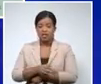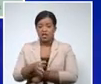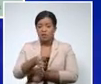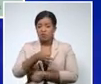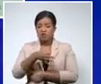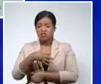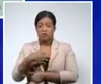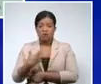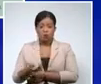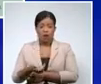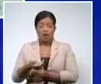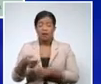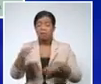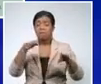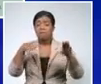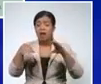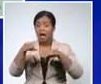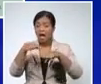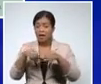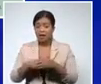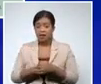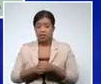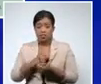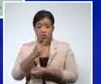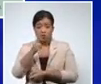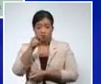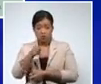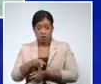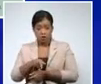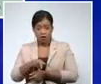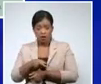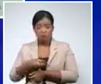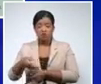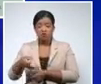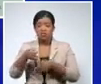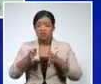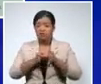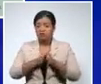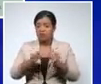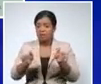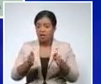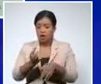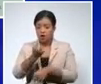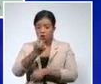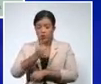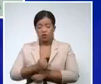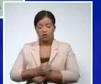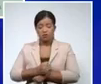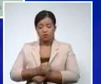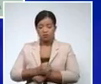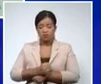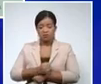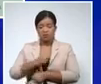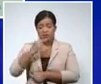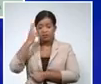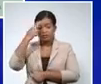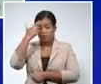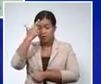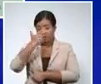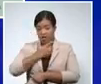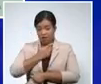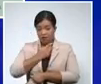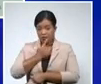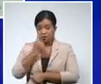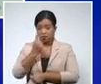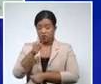Playa 2 y San Miguel del Padrón 1. En el caso de Ciego de Ávila, un